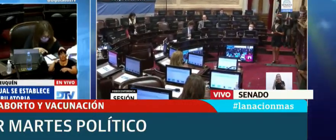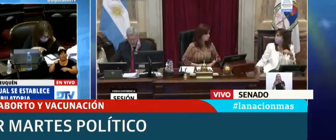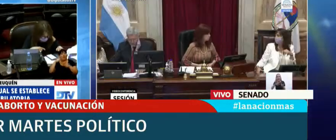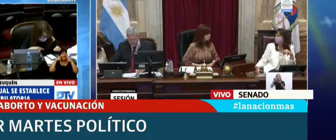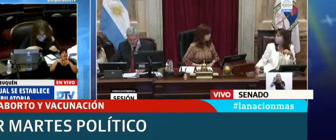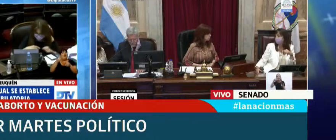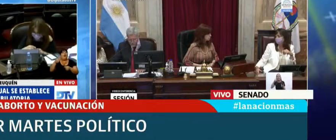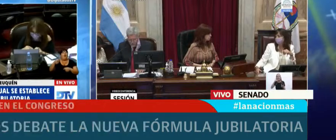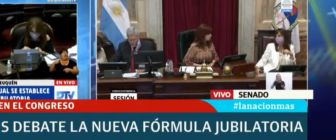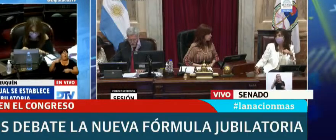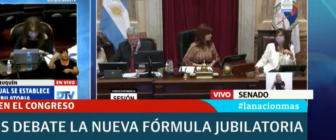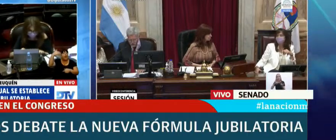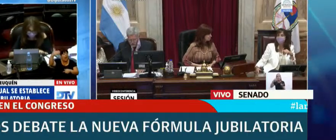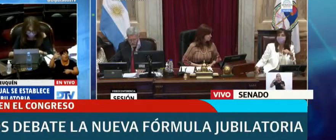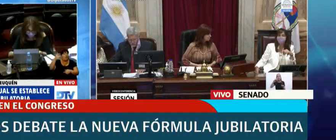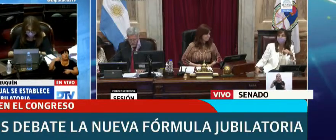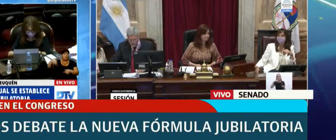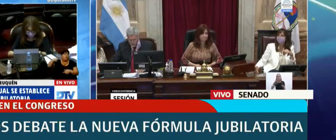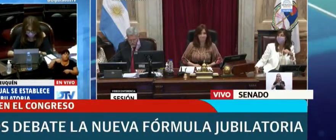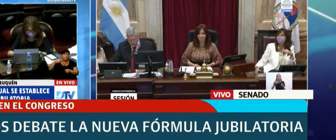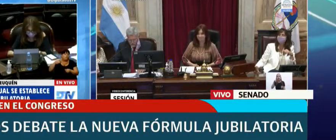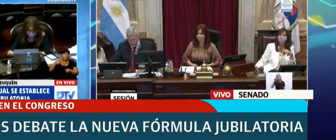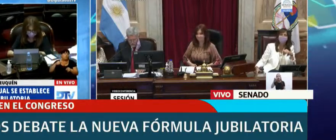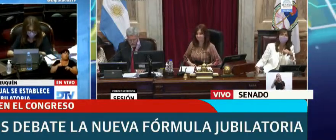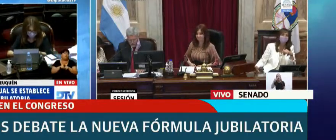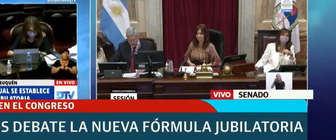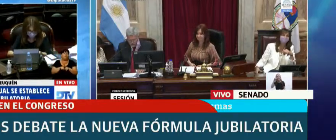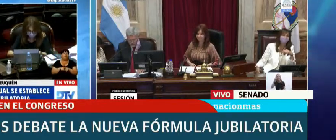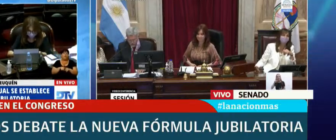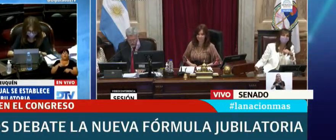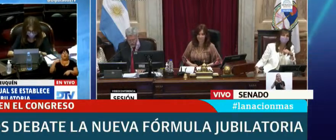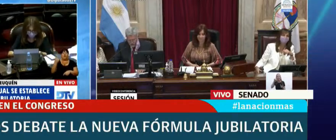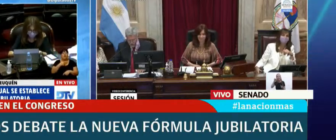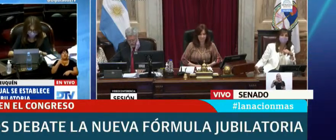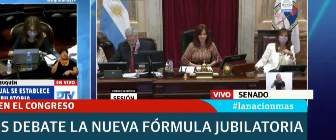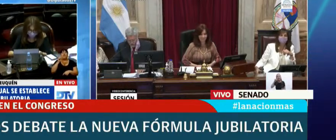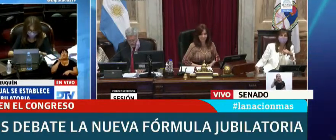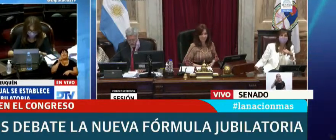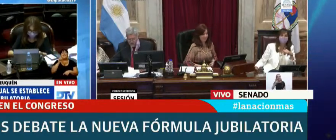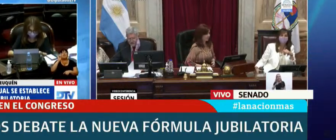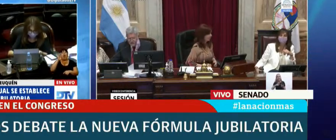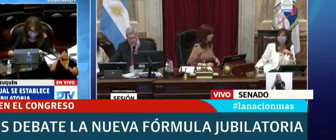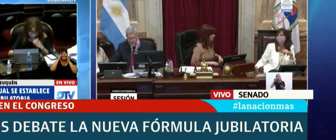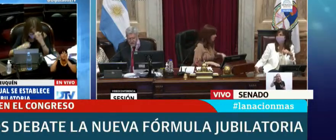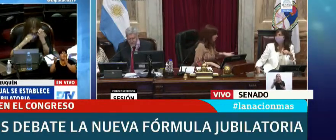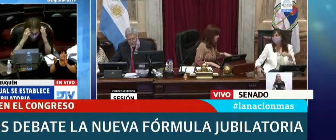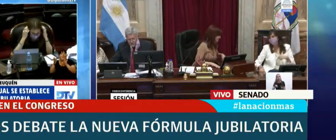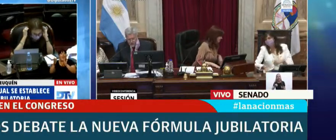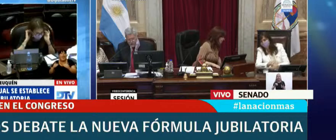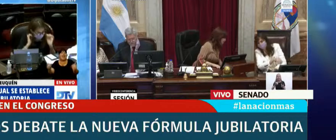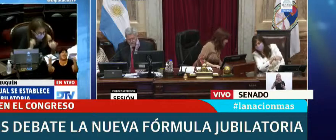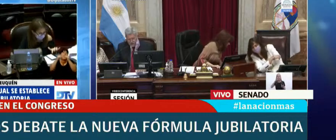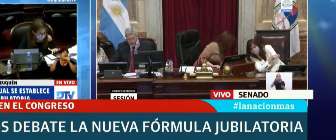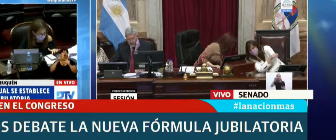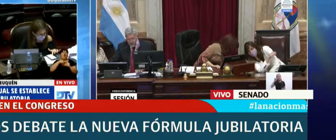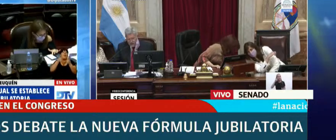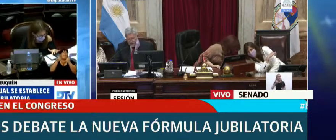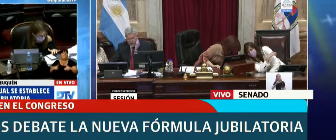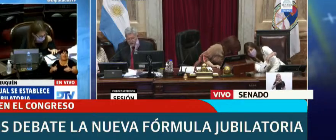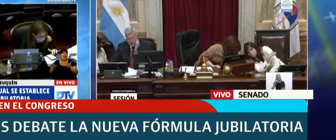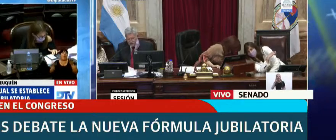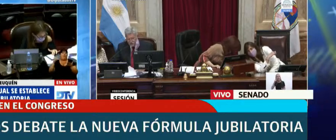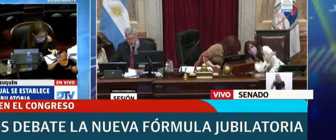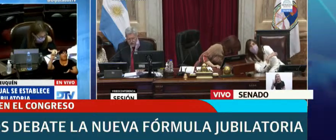un número ajustado el aborto pasa lo mismo bolo de cierre en los viajeros daría la impresión de que los números tal como están hoy